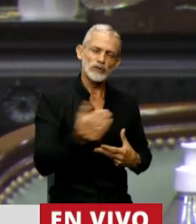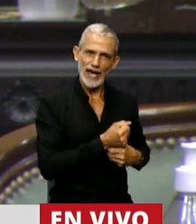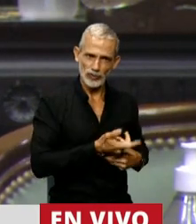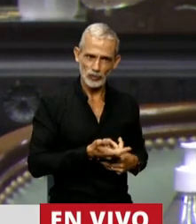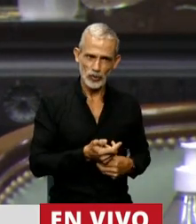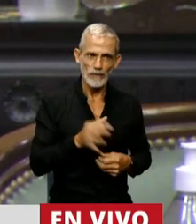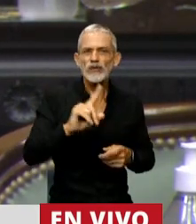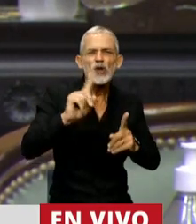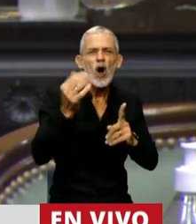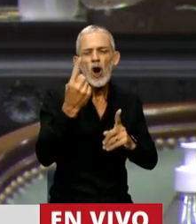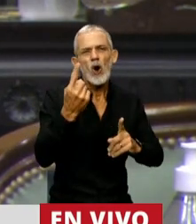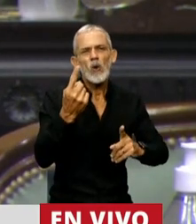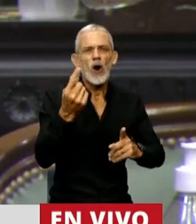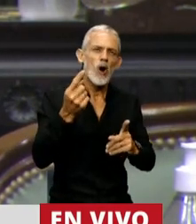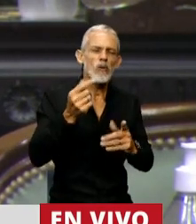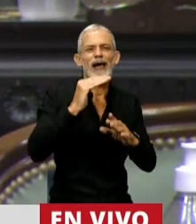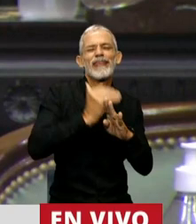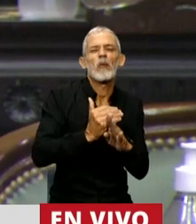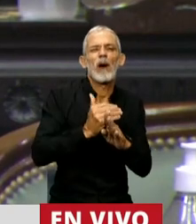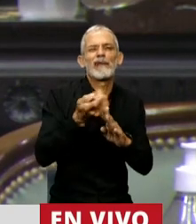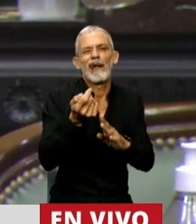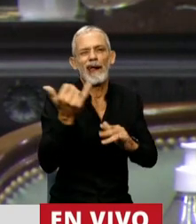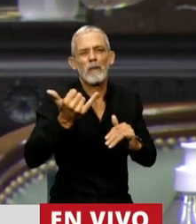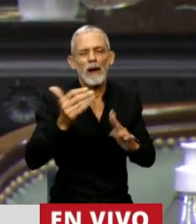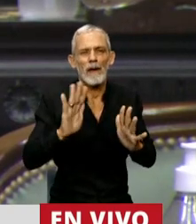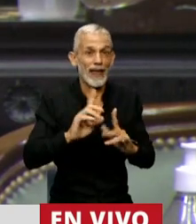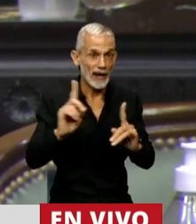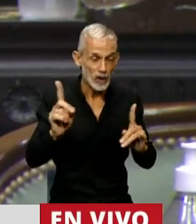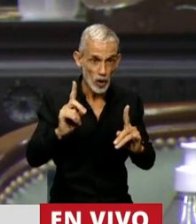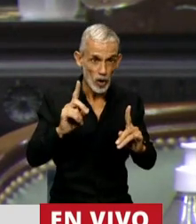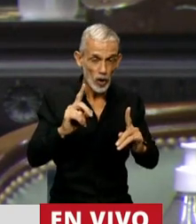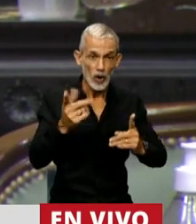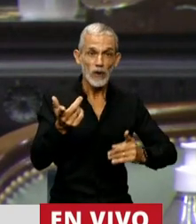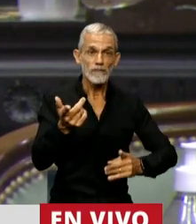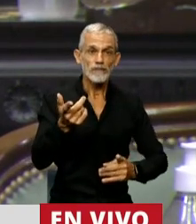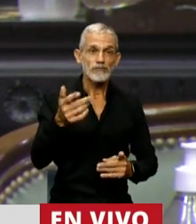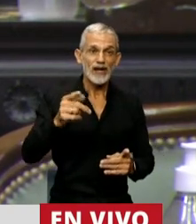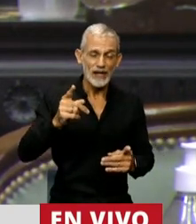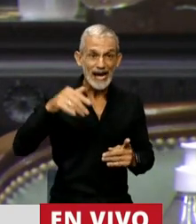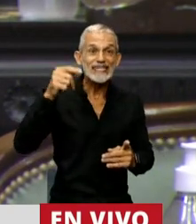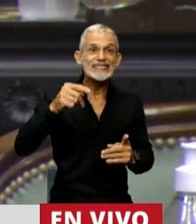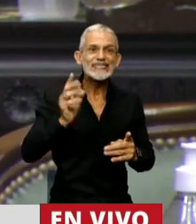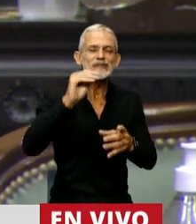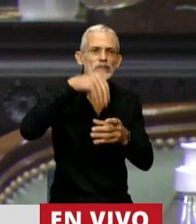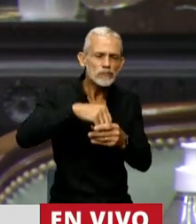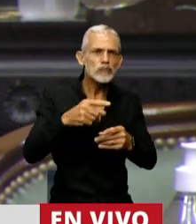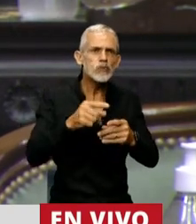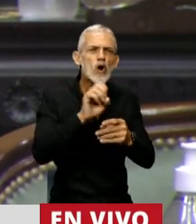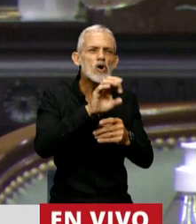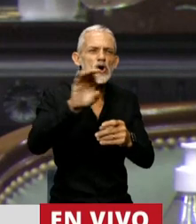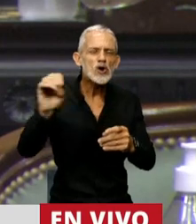15%, no un descuento en términos reales como en este caso, sino incluso